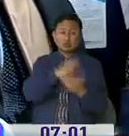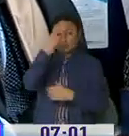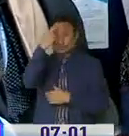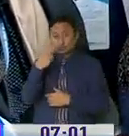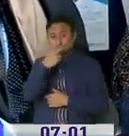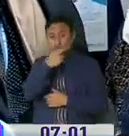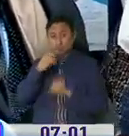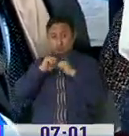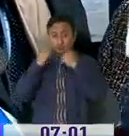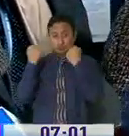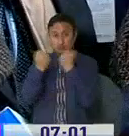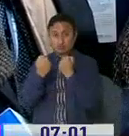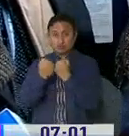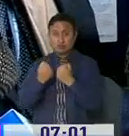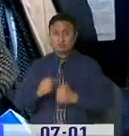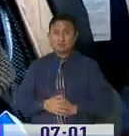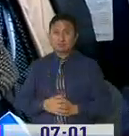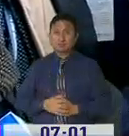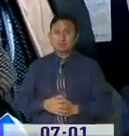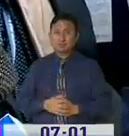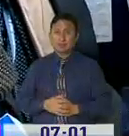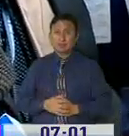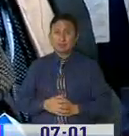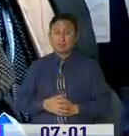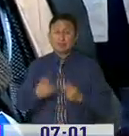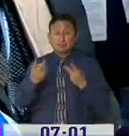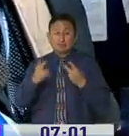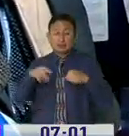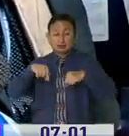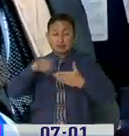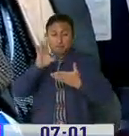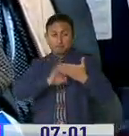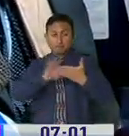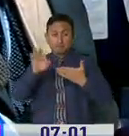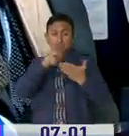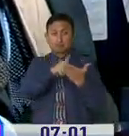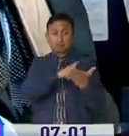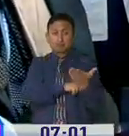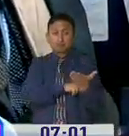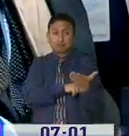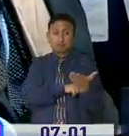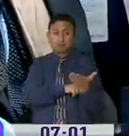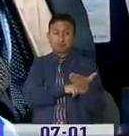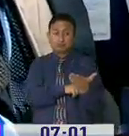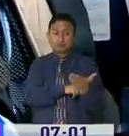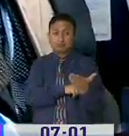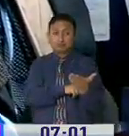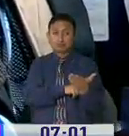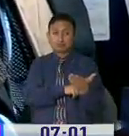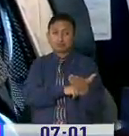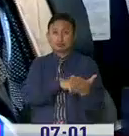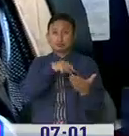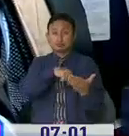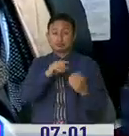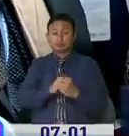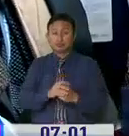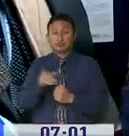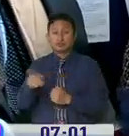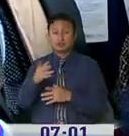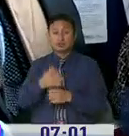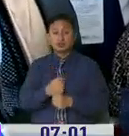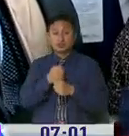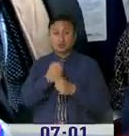real. También hemos aprobado un proyecto para el manejo de la seguridad en aquellos